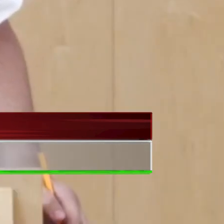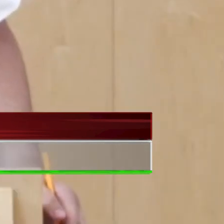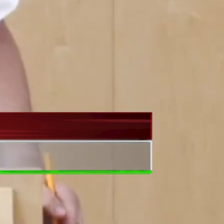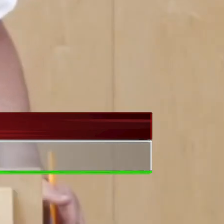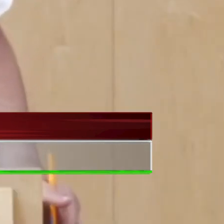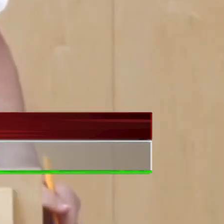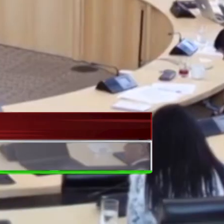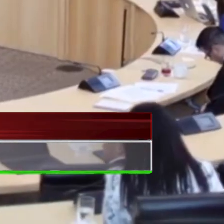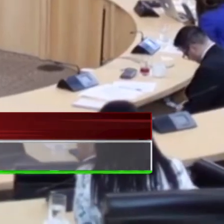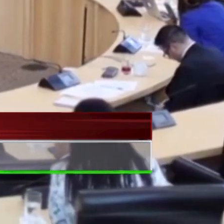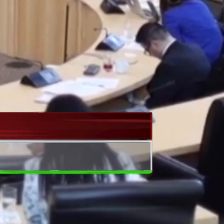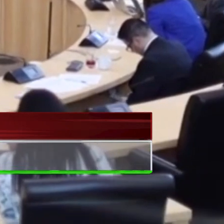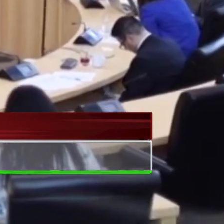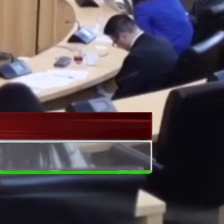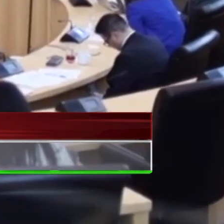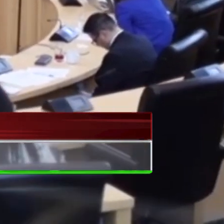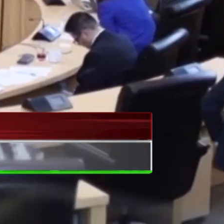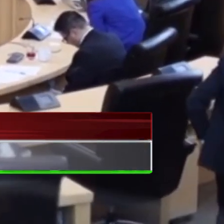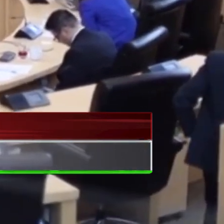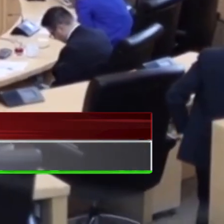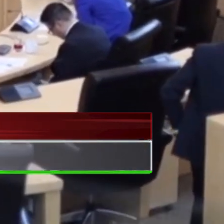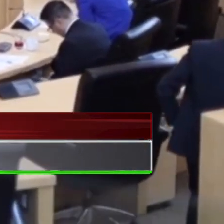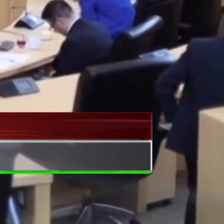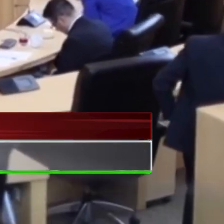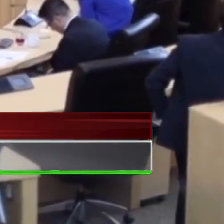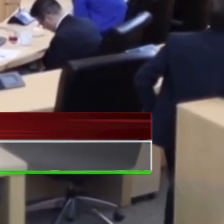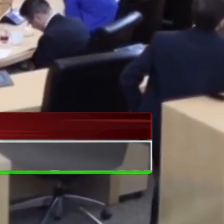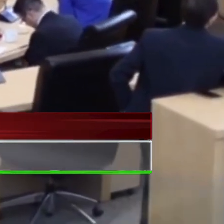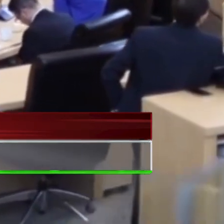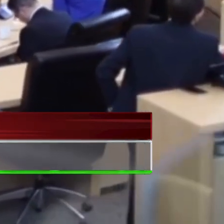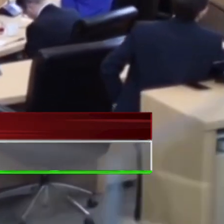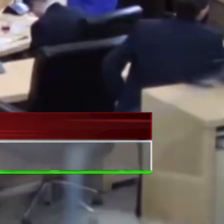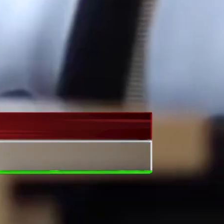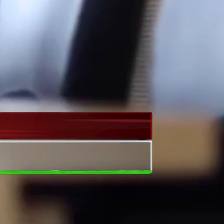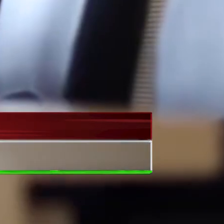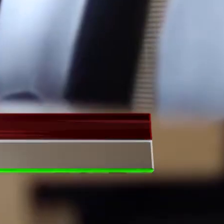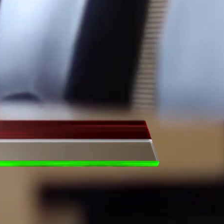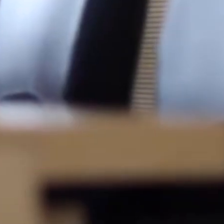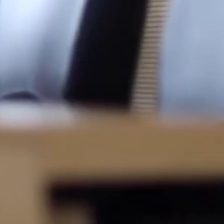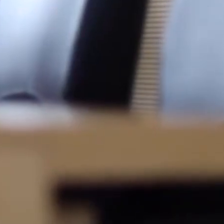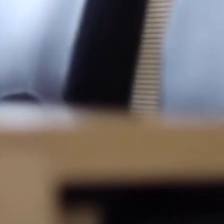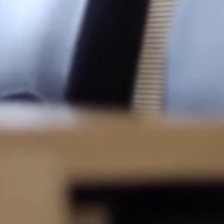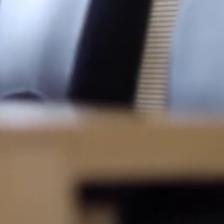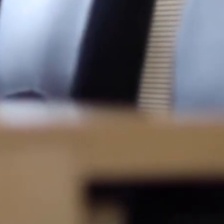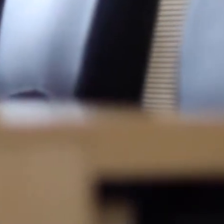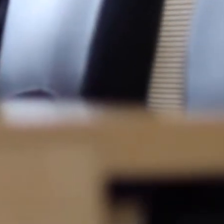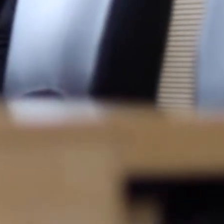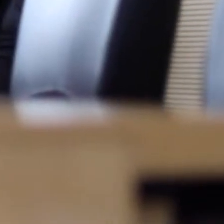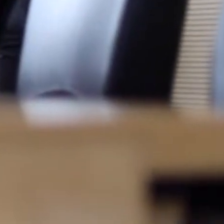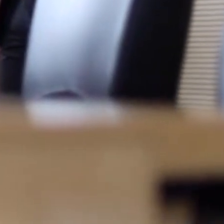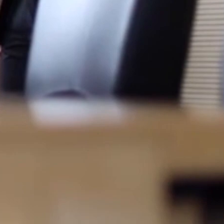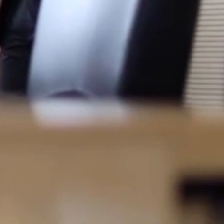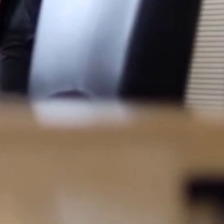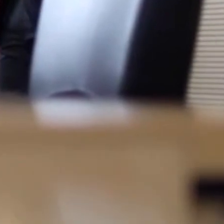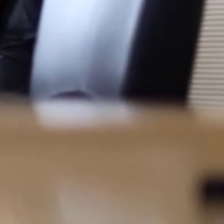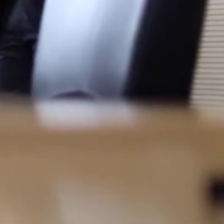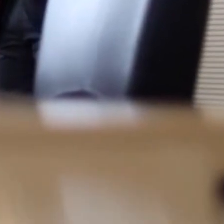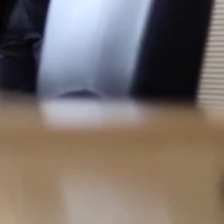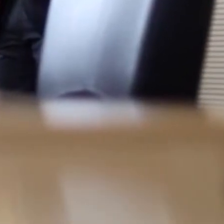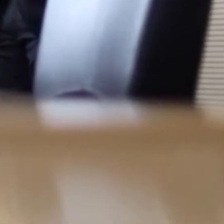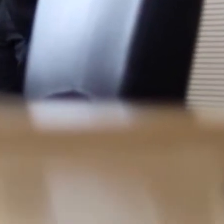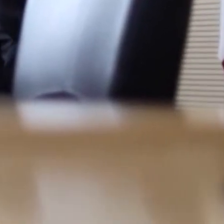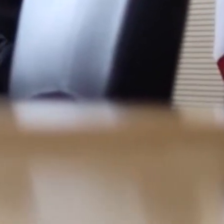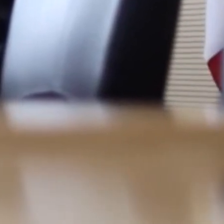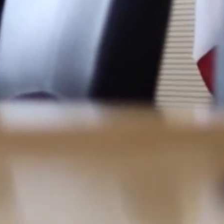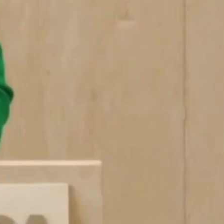sí una política que querían evidenciar que se había presentado problemas que no hubo en otras presidencias y que su actuación era